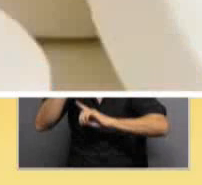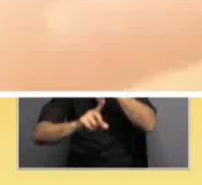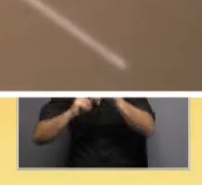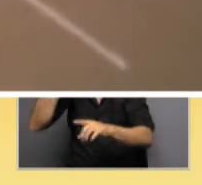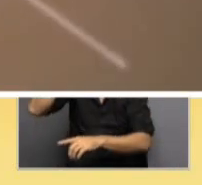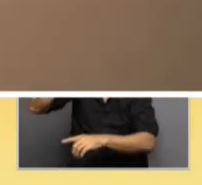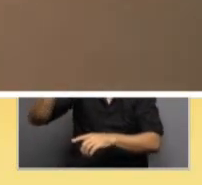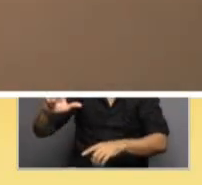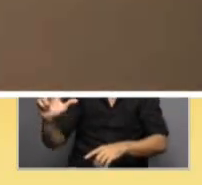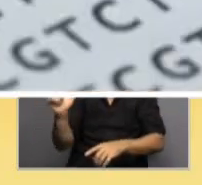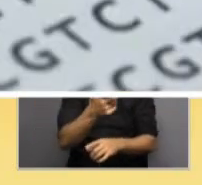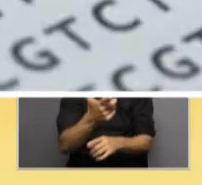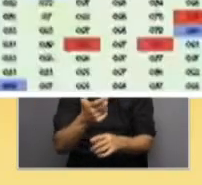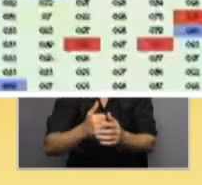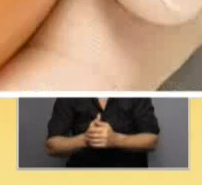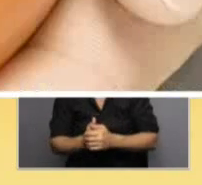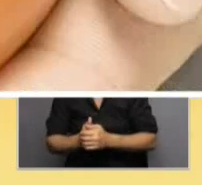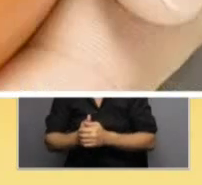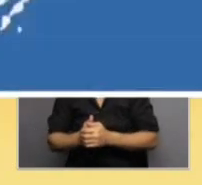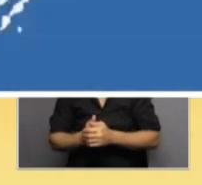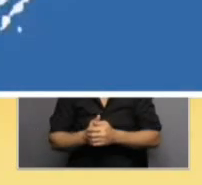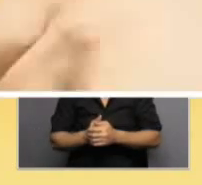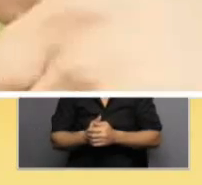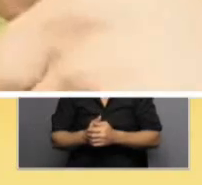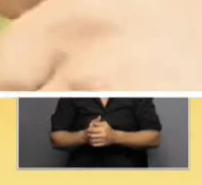ciencias y en realidad